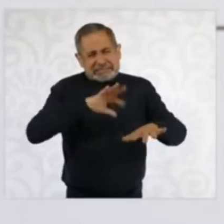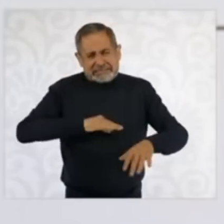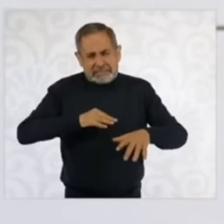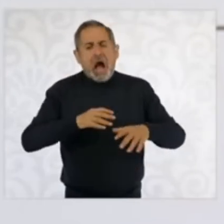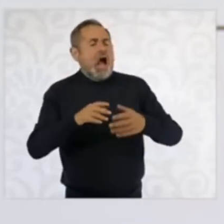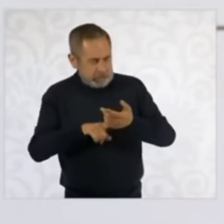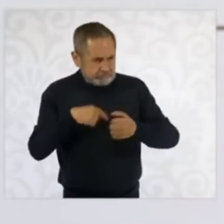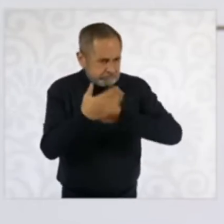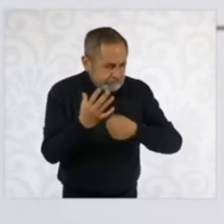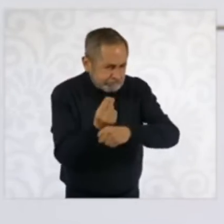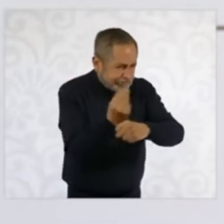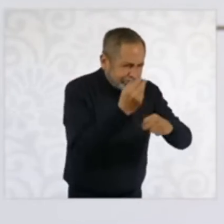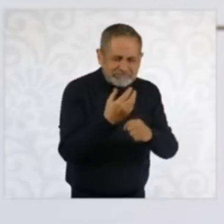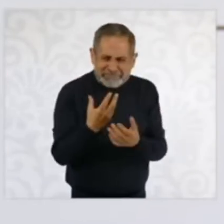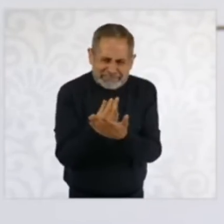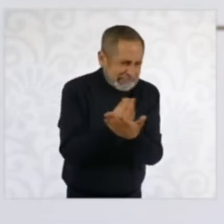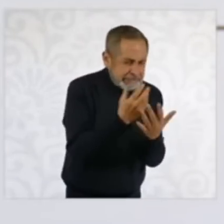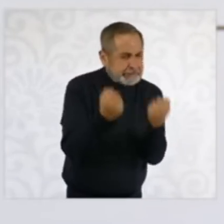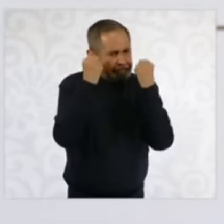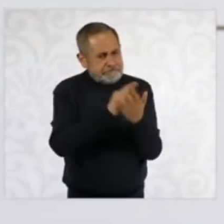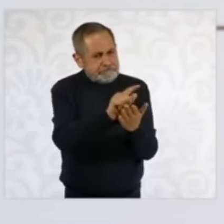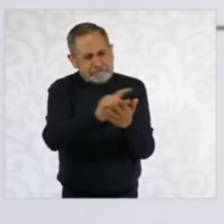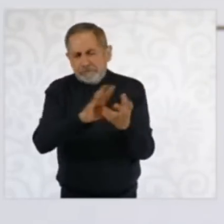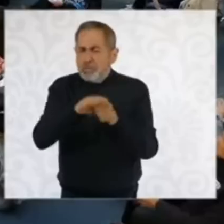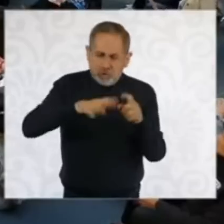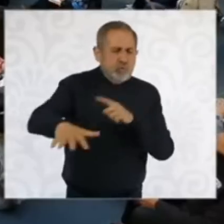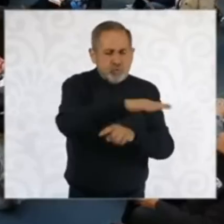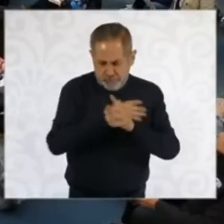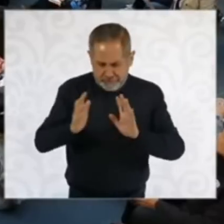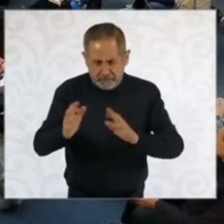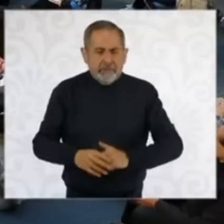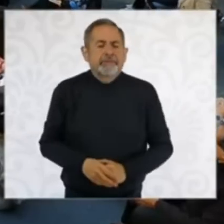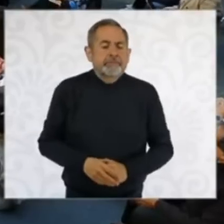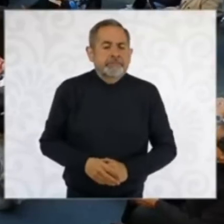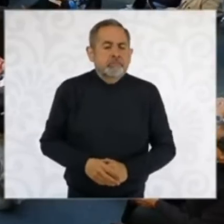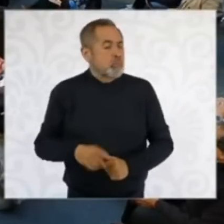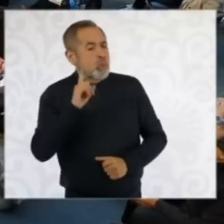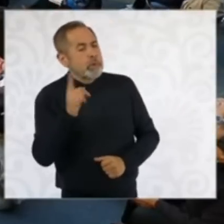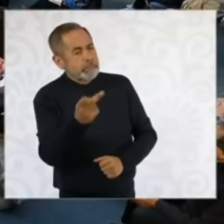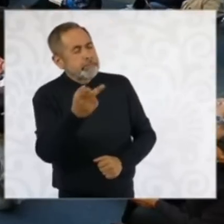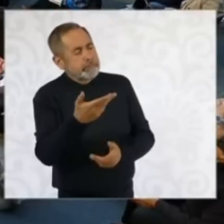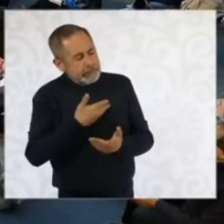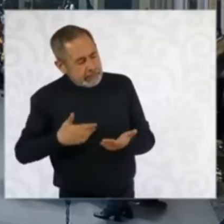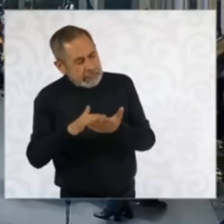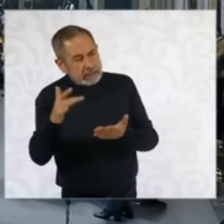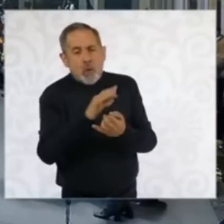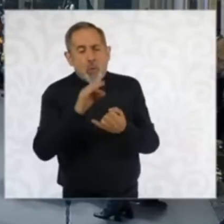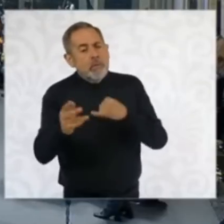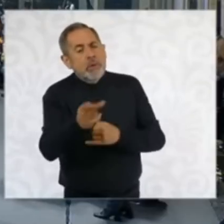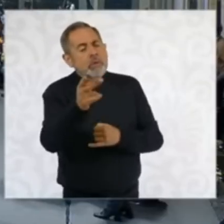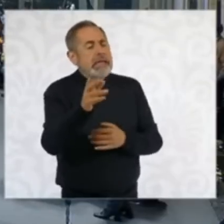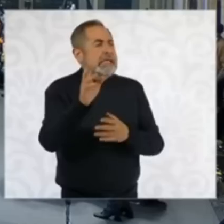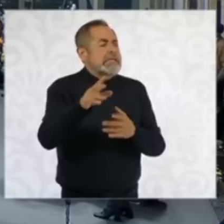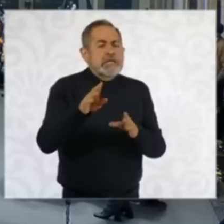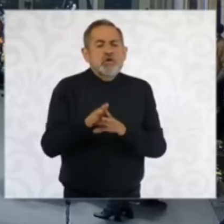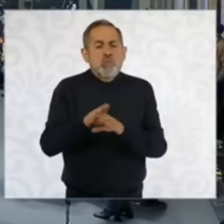manera integral para hacer un rescate ecológico de toda esa zona. Presidenta, muchas gracias. Y por último quisiera preguntarle de qué manera